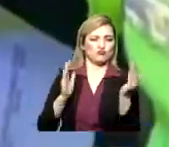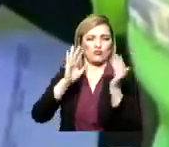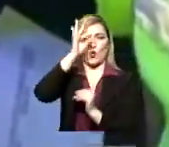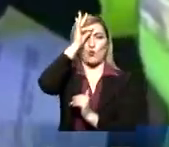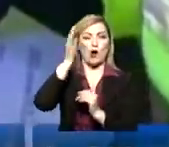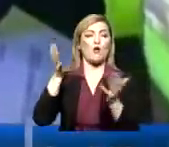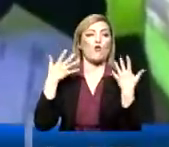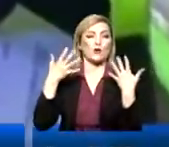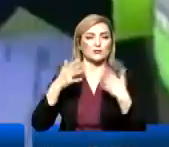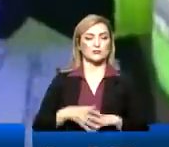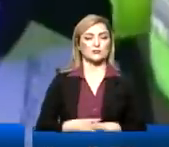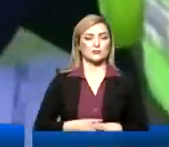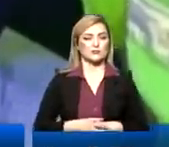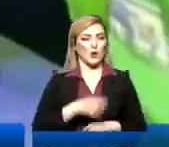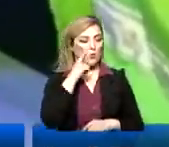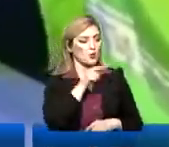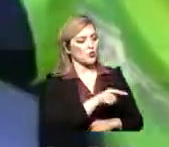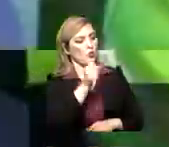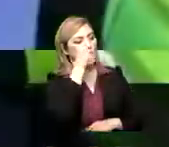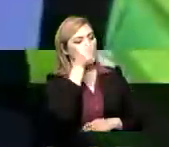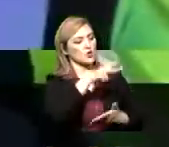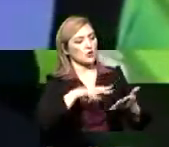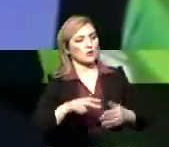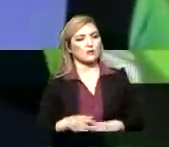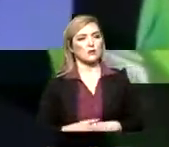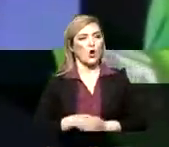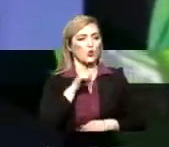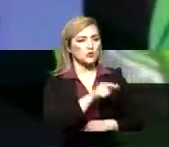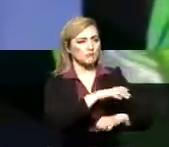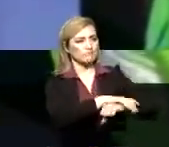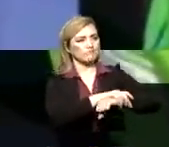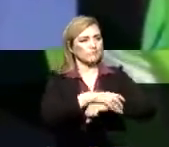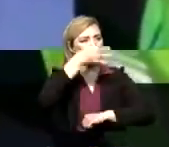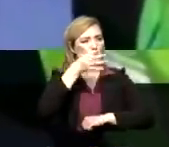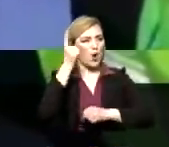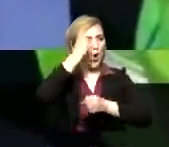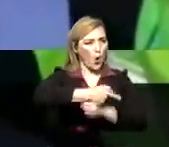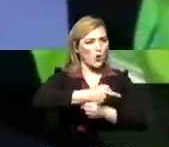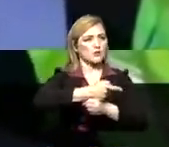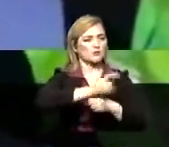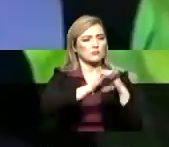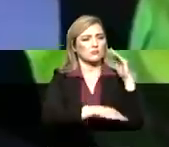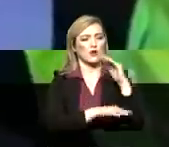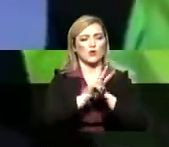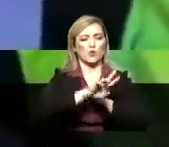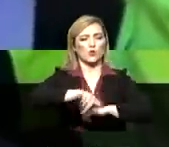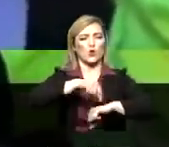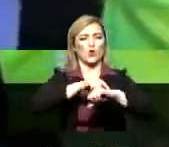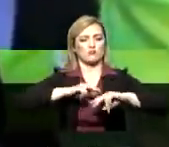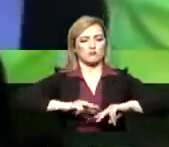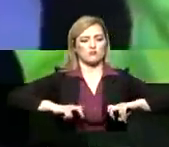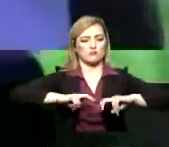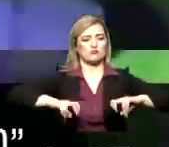derechos, él repetía que no puede ser detenido. Usted se encuentra detenido dando cumplimiento a la orden de detención por 24 horas con fin